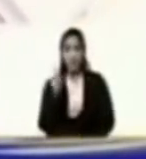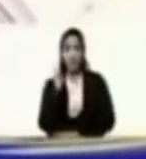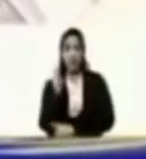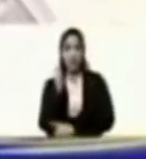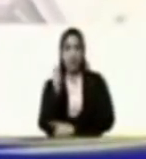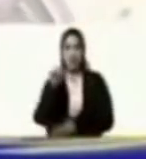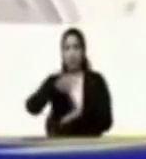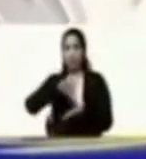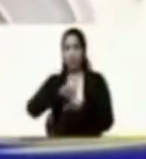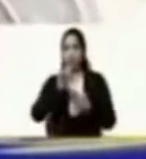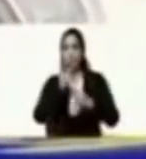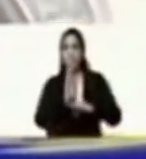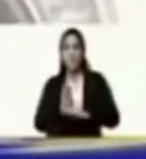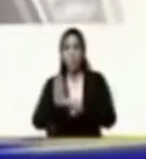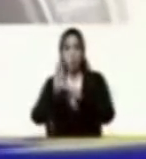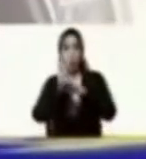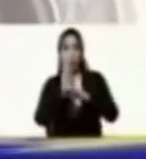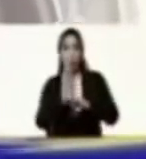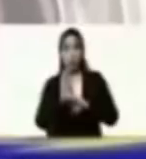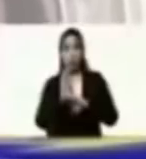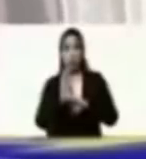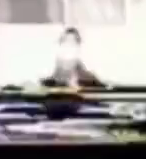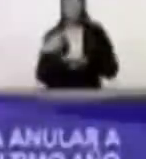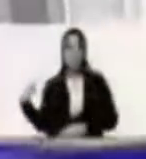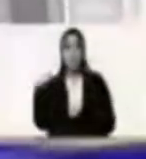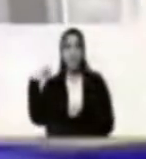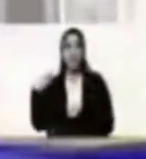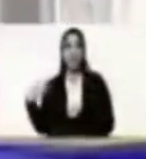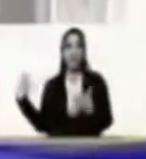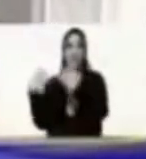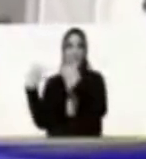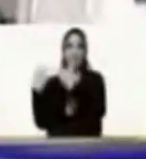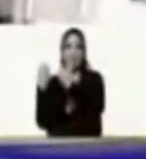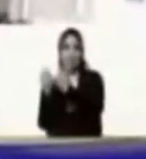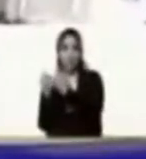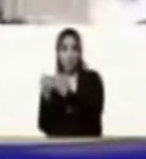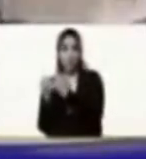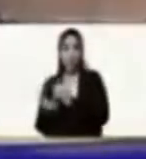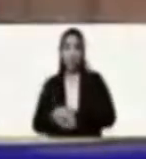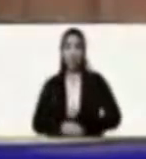la protección de las víctimas de la guerra económica,